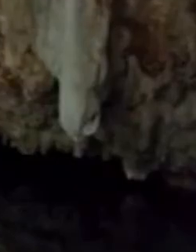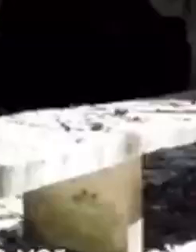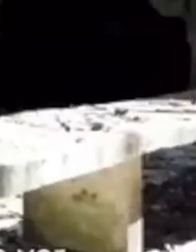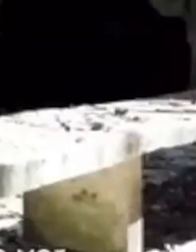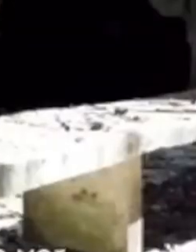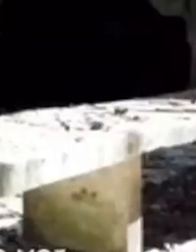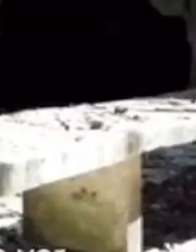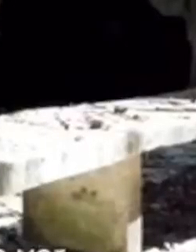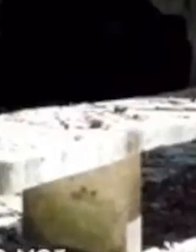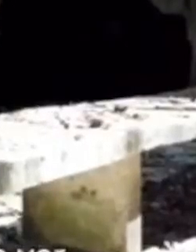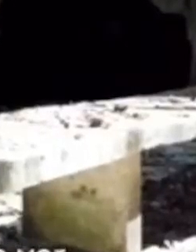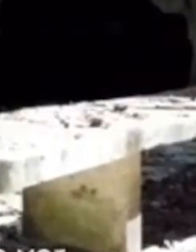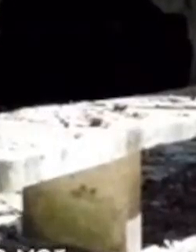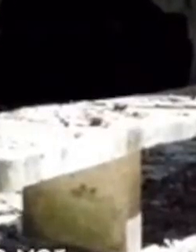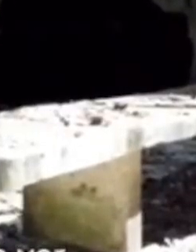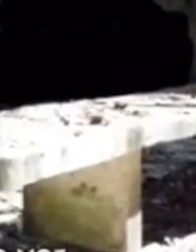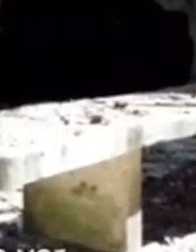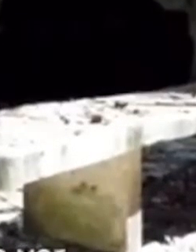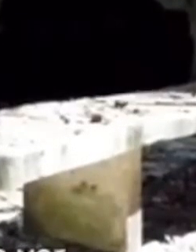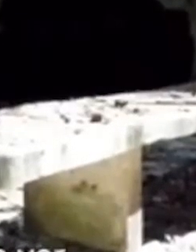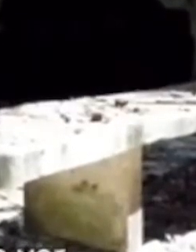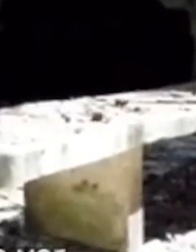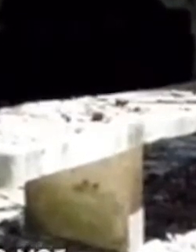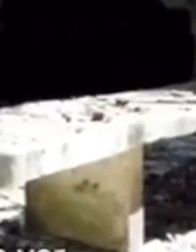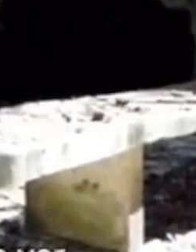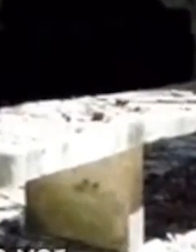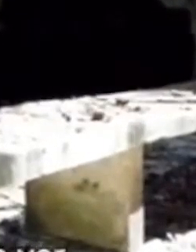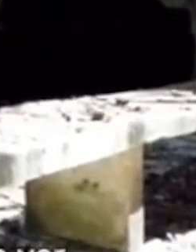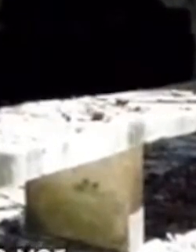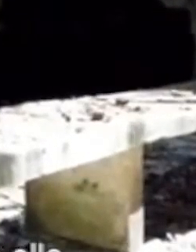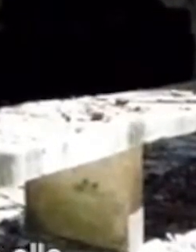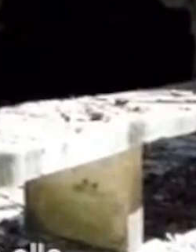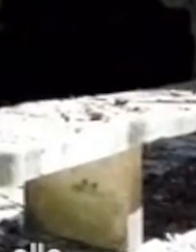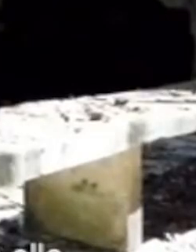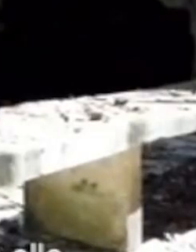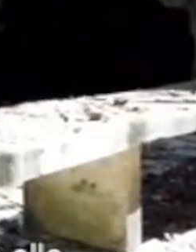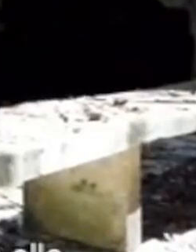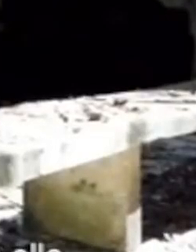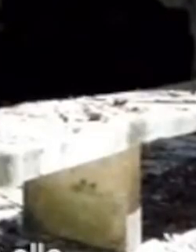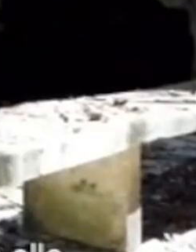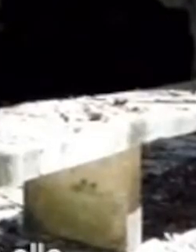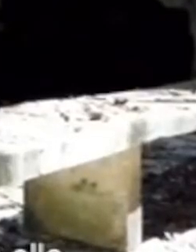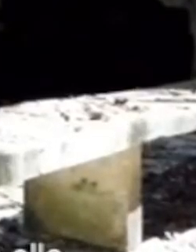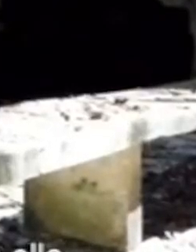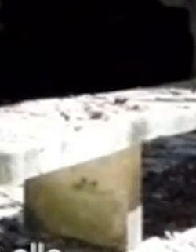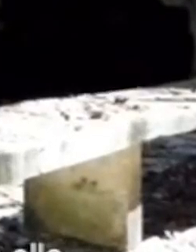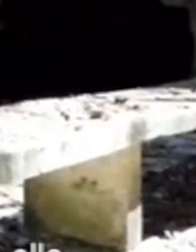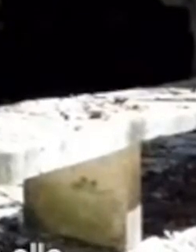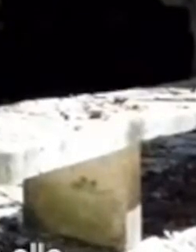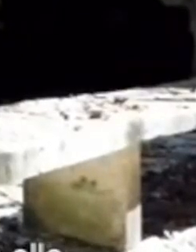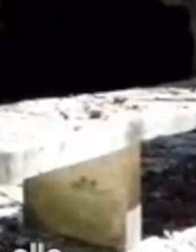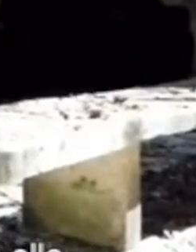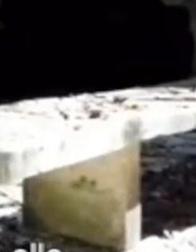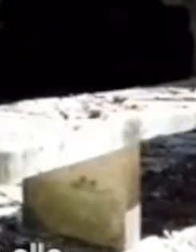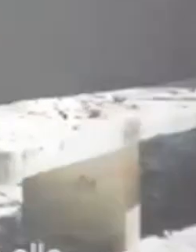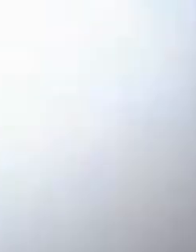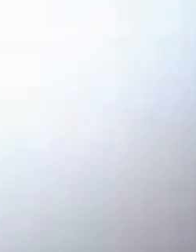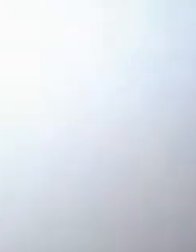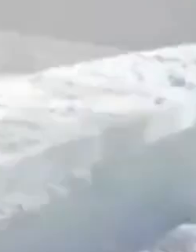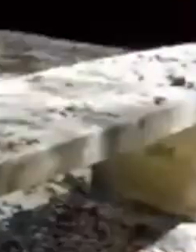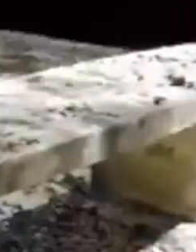de nosotros. Que seamos los primeros que vamos a ver que pase el tren por acá y viajemos en